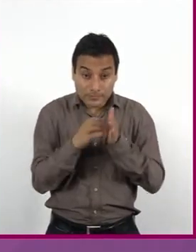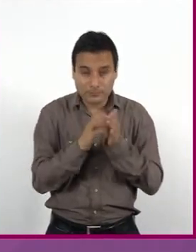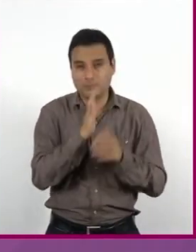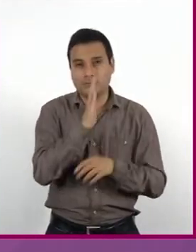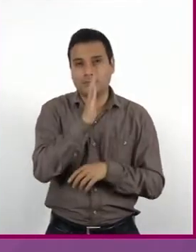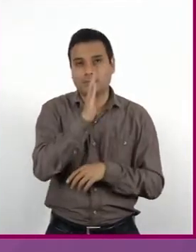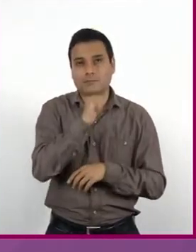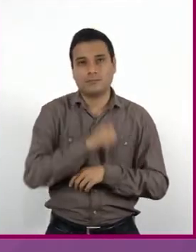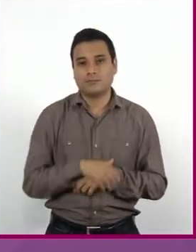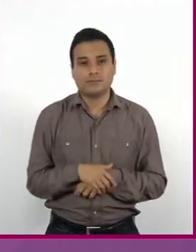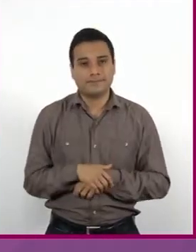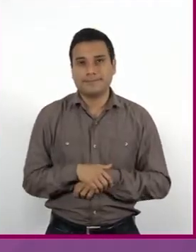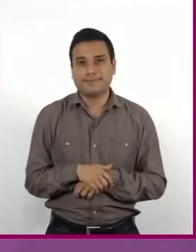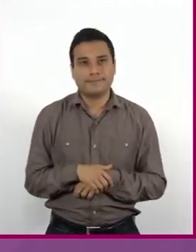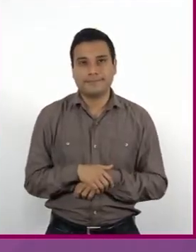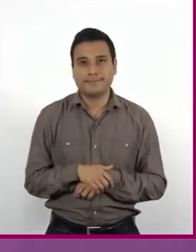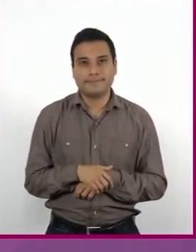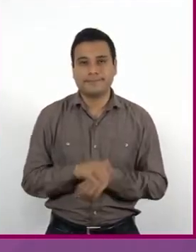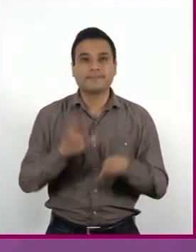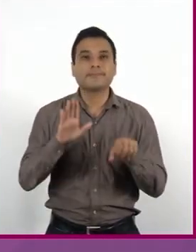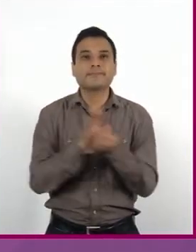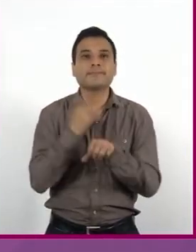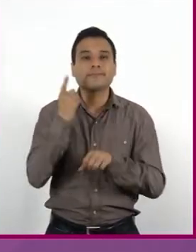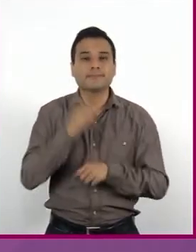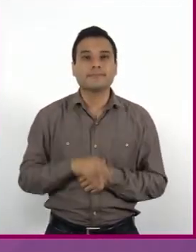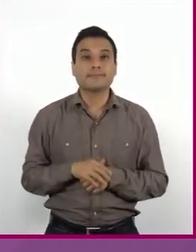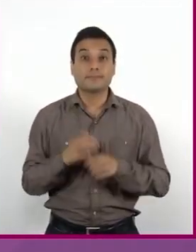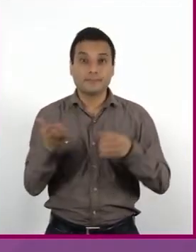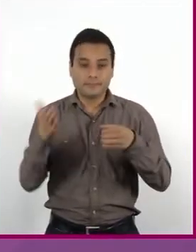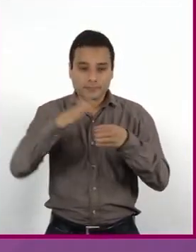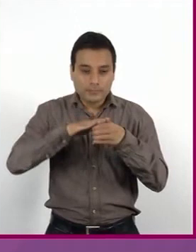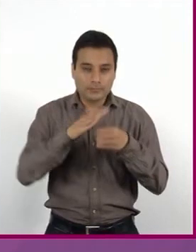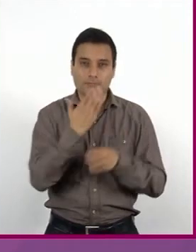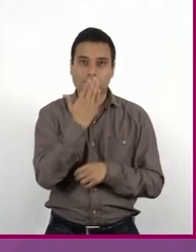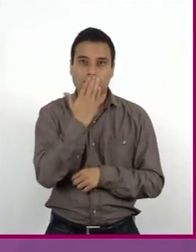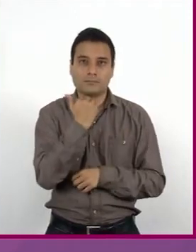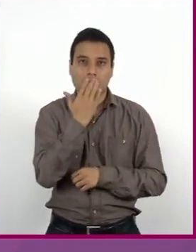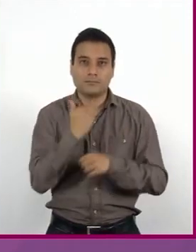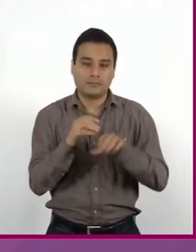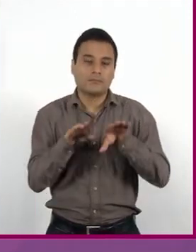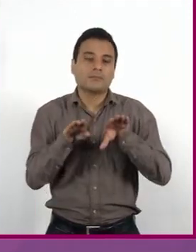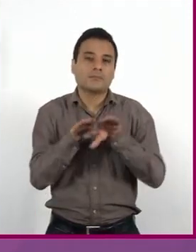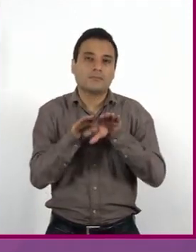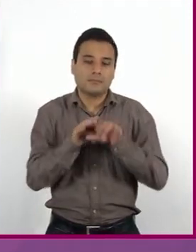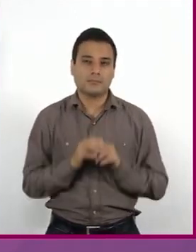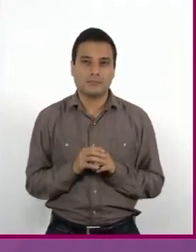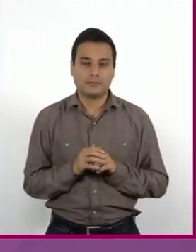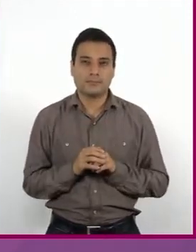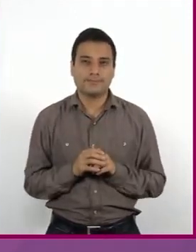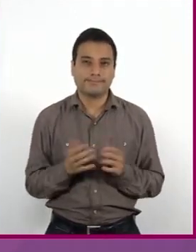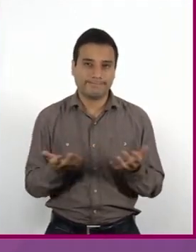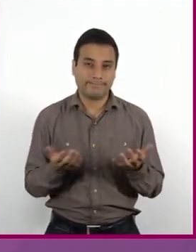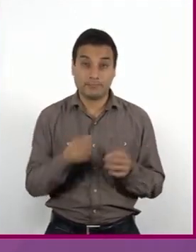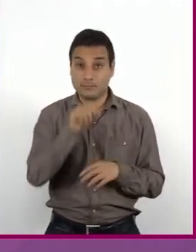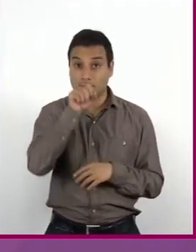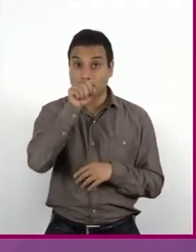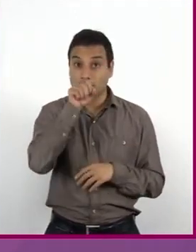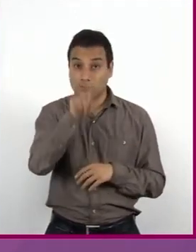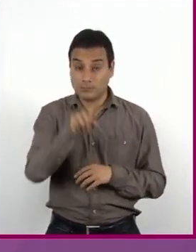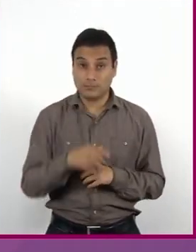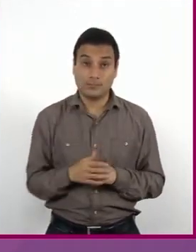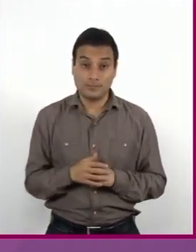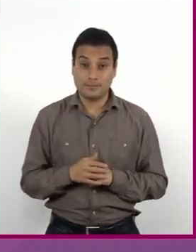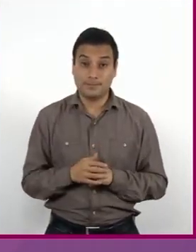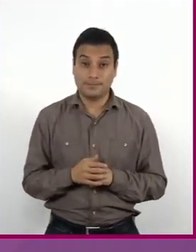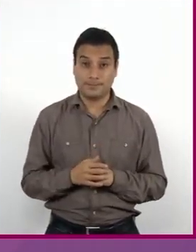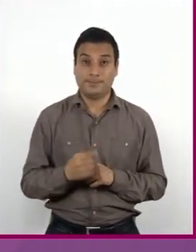sin tapa y tendría 5 caras laterales, 4 iguales y una diferente. Asimismo, al trazar el cuadrado de